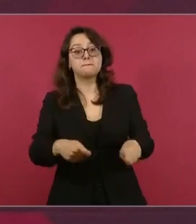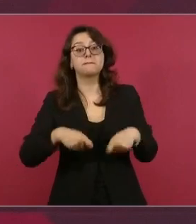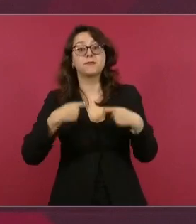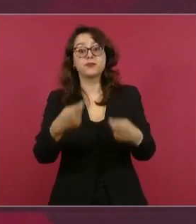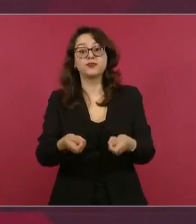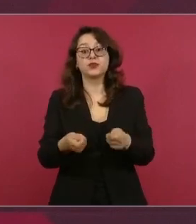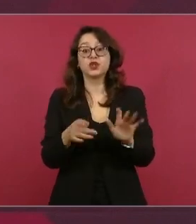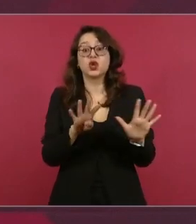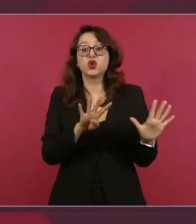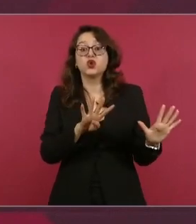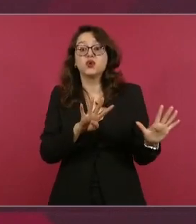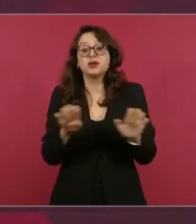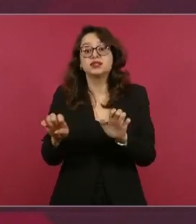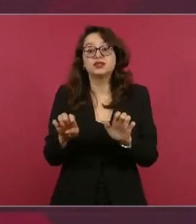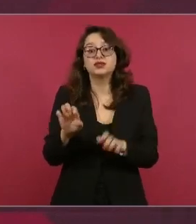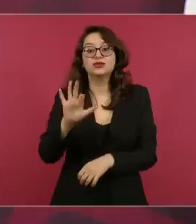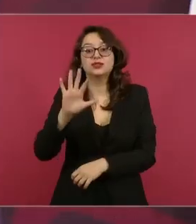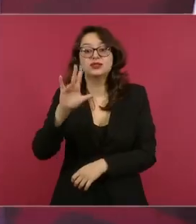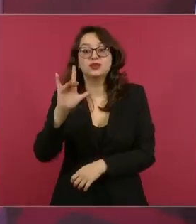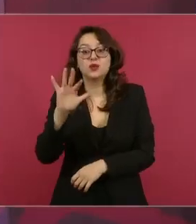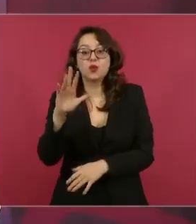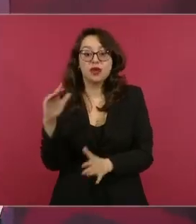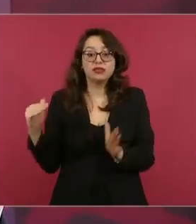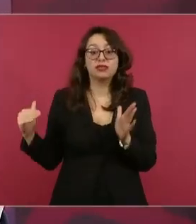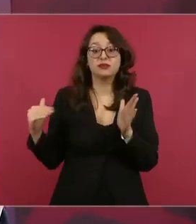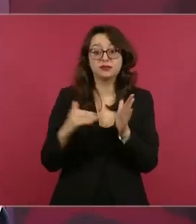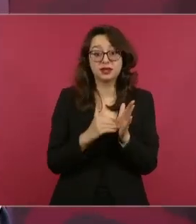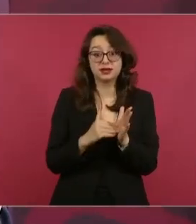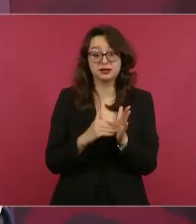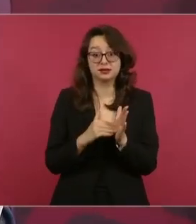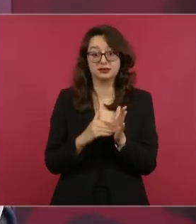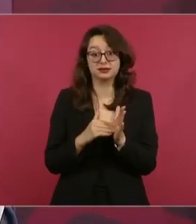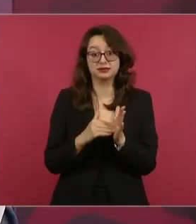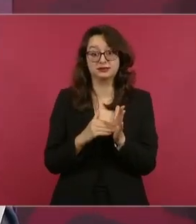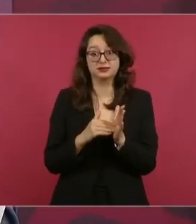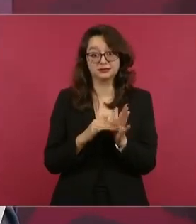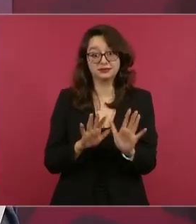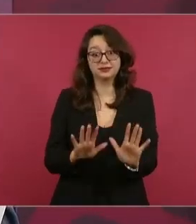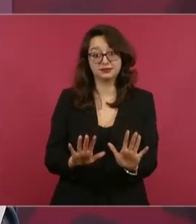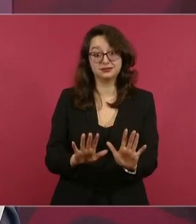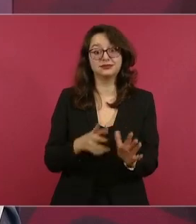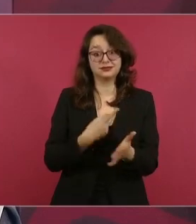Les voy a dejar otra para la gente, pero